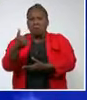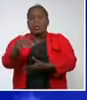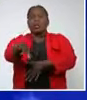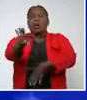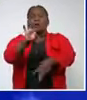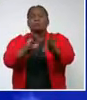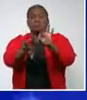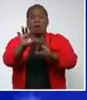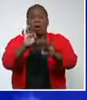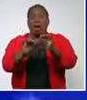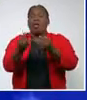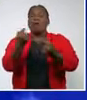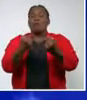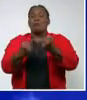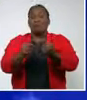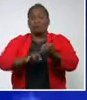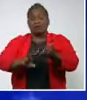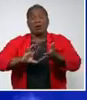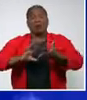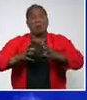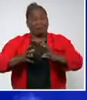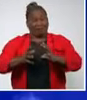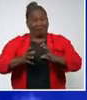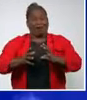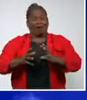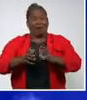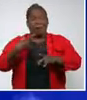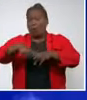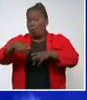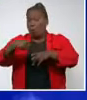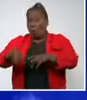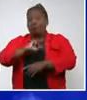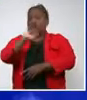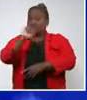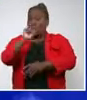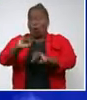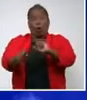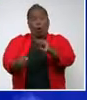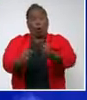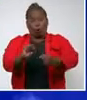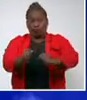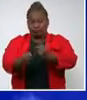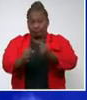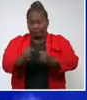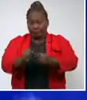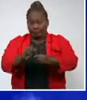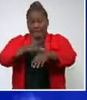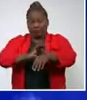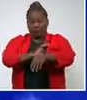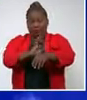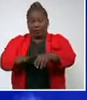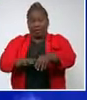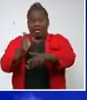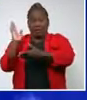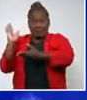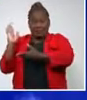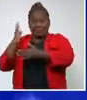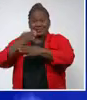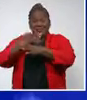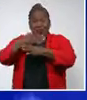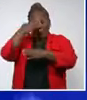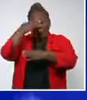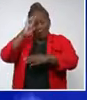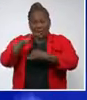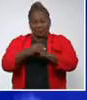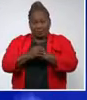están complicando, otras que han ido logrando un control de la enfermedad. Ahí tenemos a Santiago.